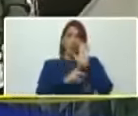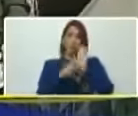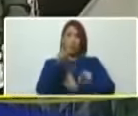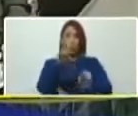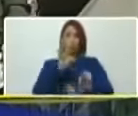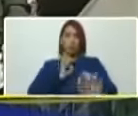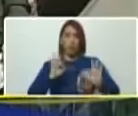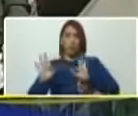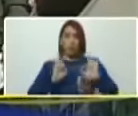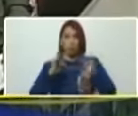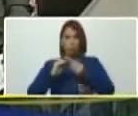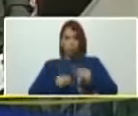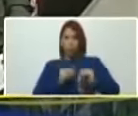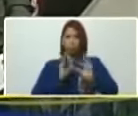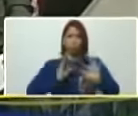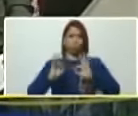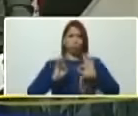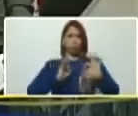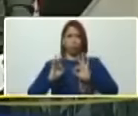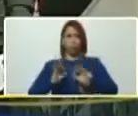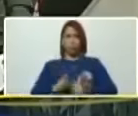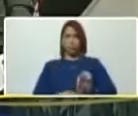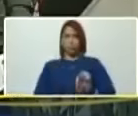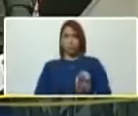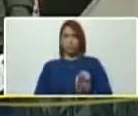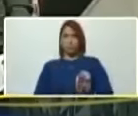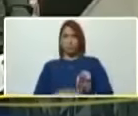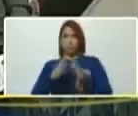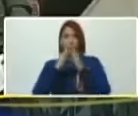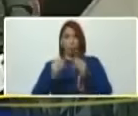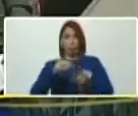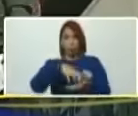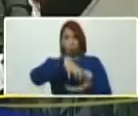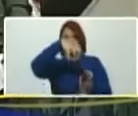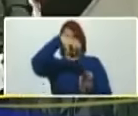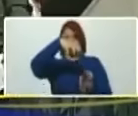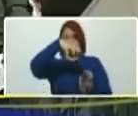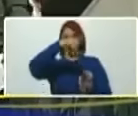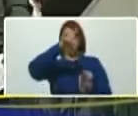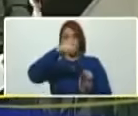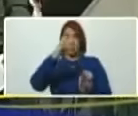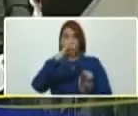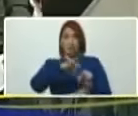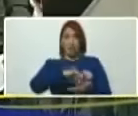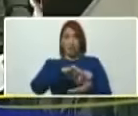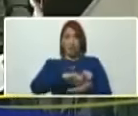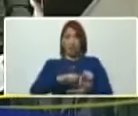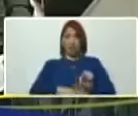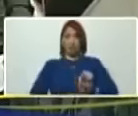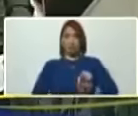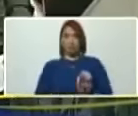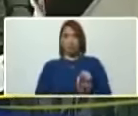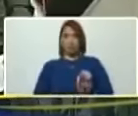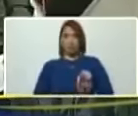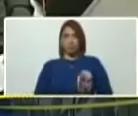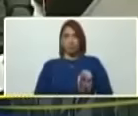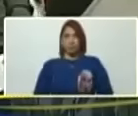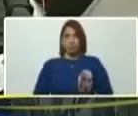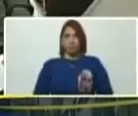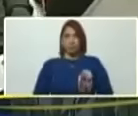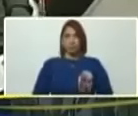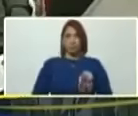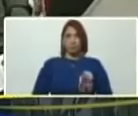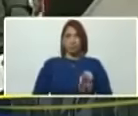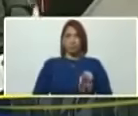recuperando los teatros, todos los monumentos de Caracas, de la Gran Caracas, también